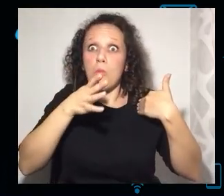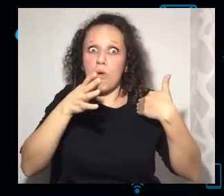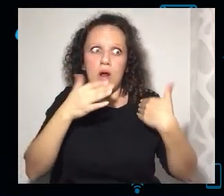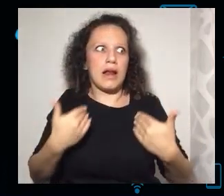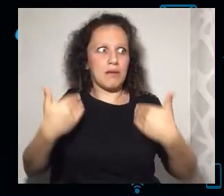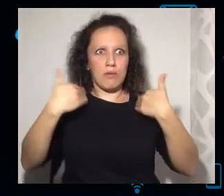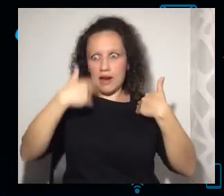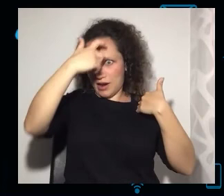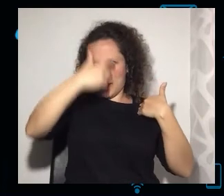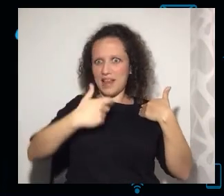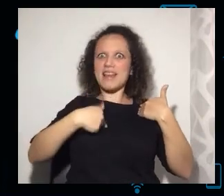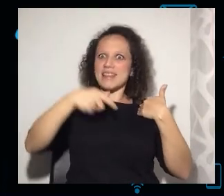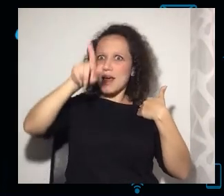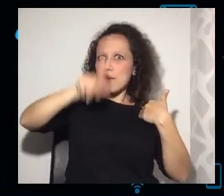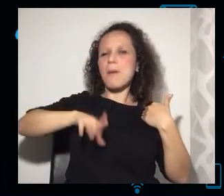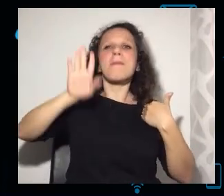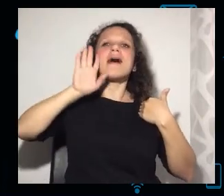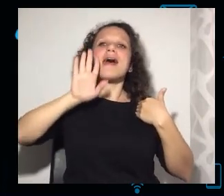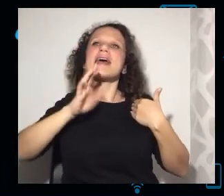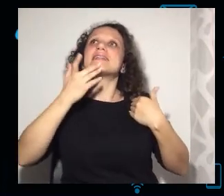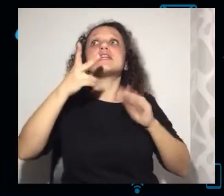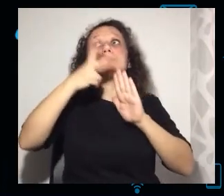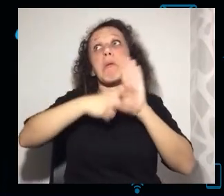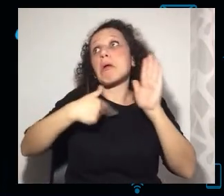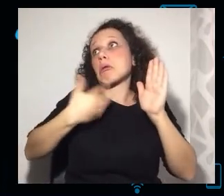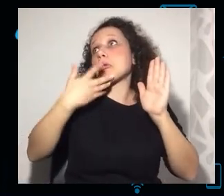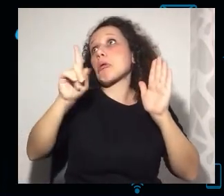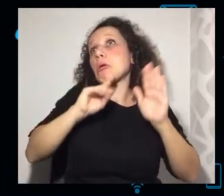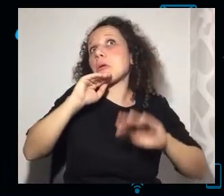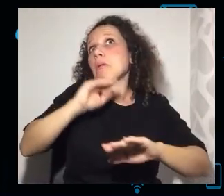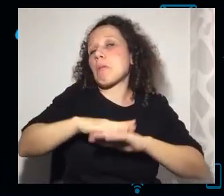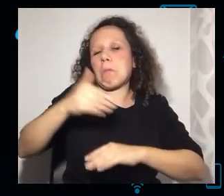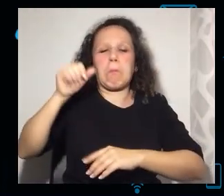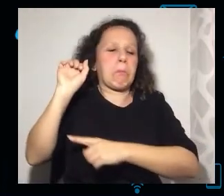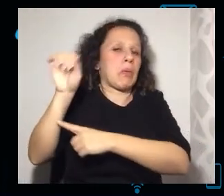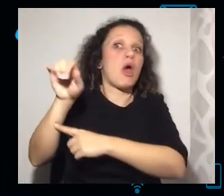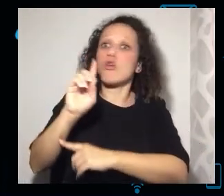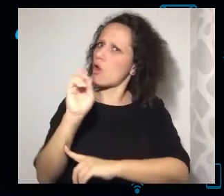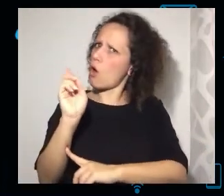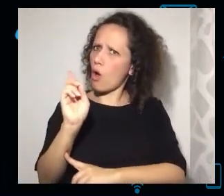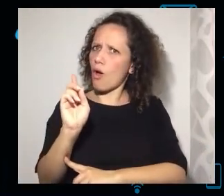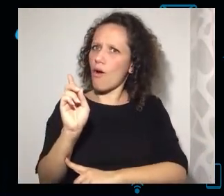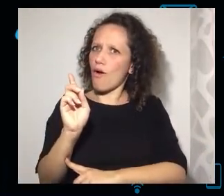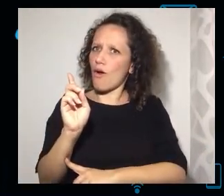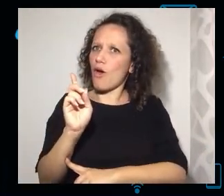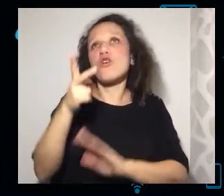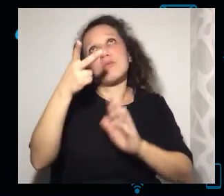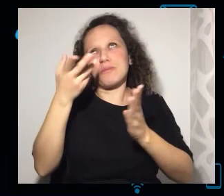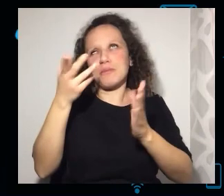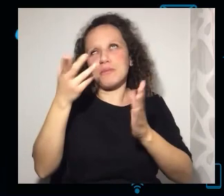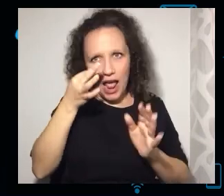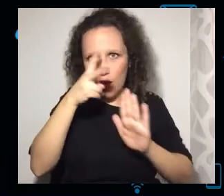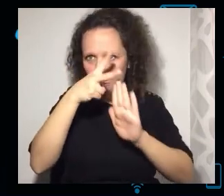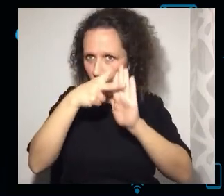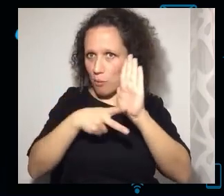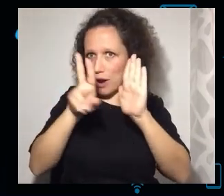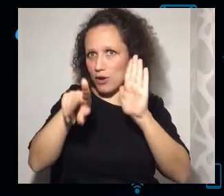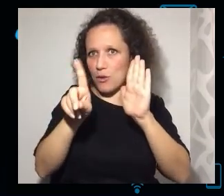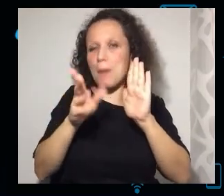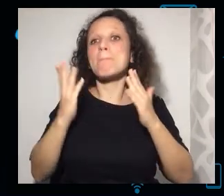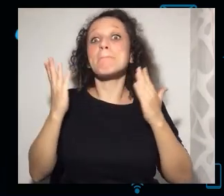es también el incumplimiento el desconocimiento de la norma no exime de su cumplimiento en este caso no hablamos de una norma pero si hablamos de algo que es